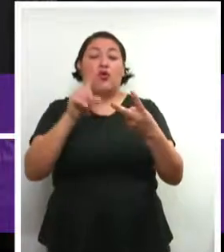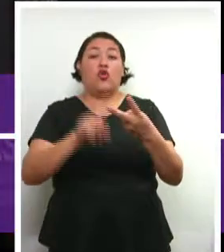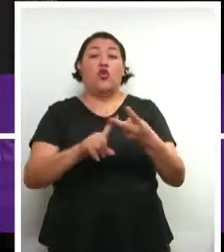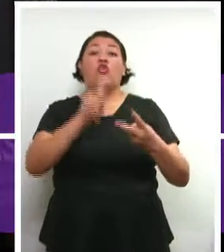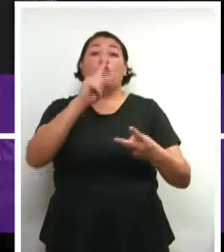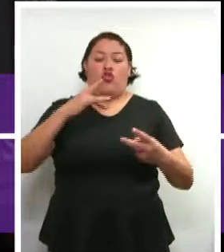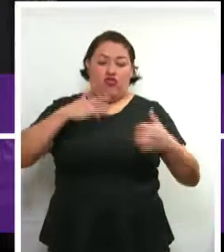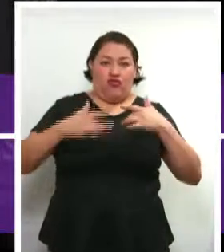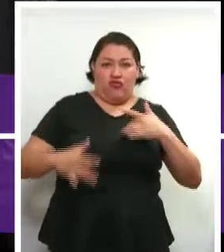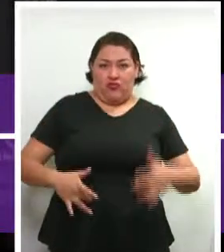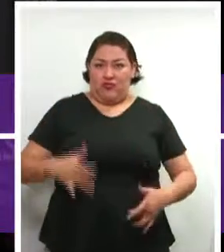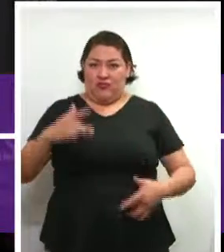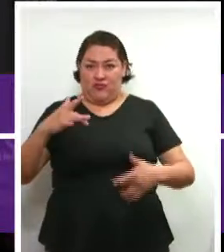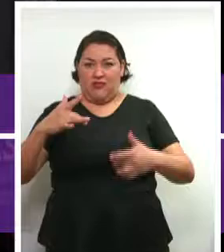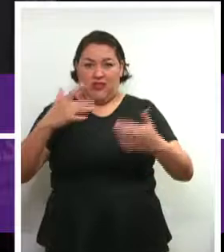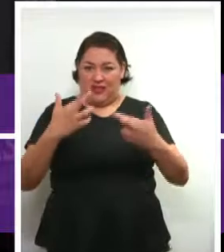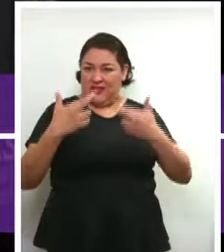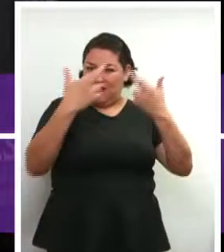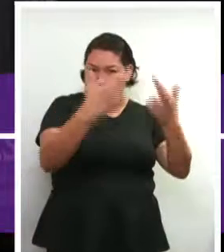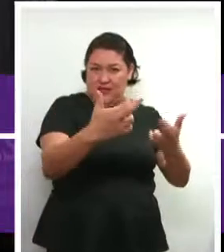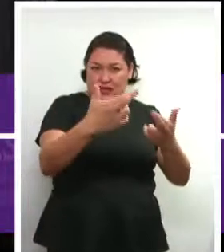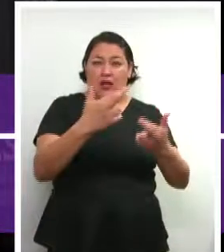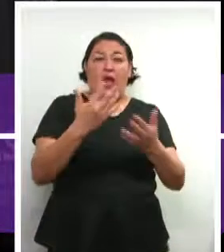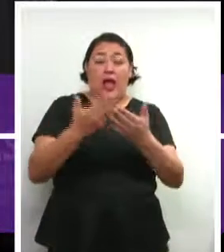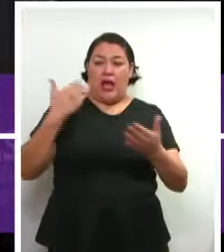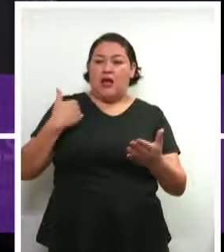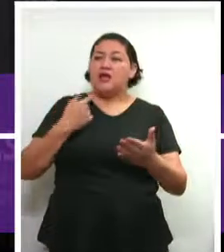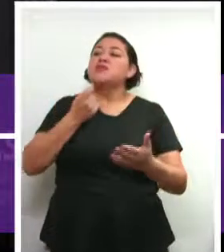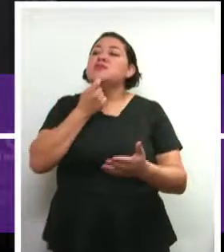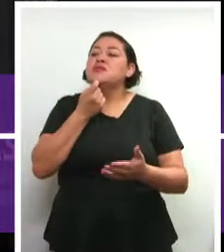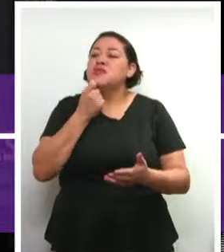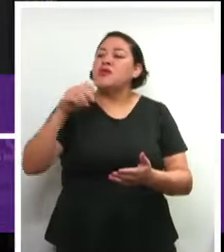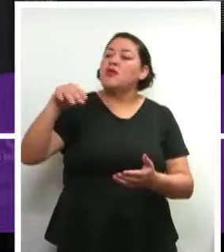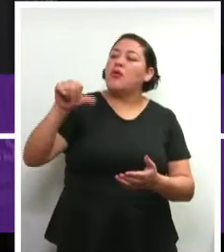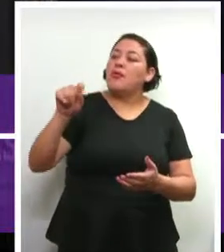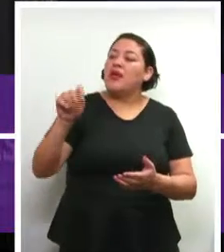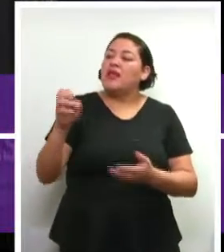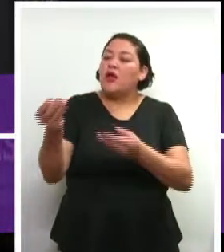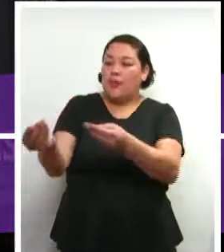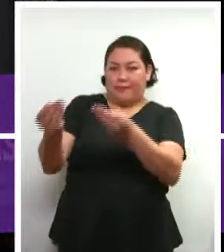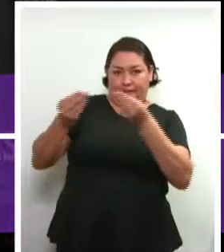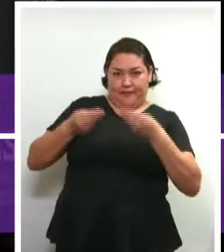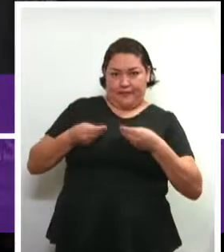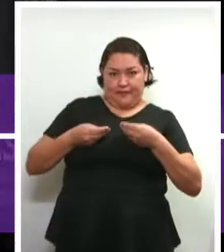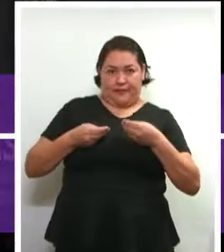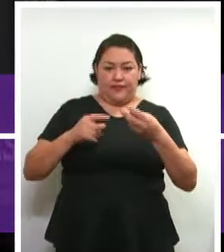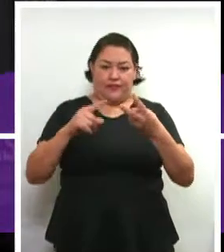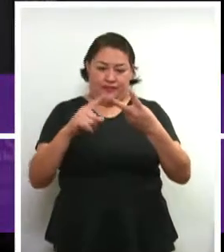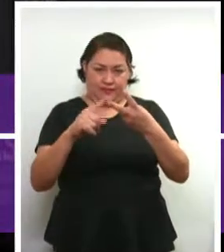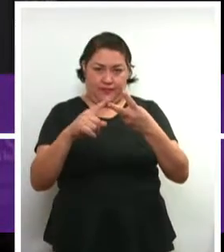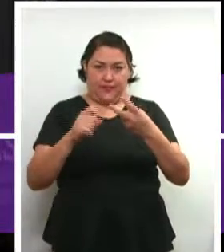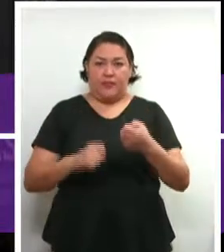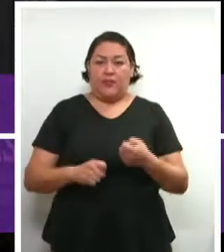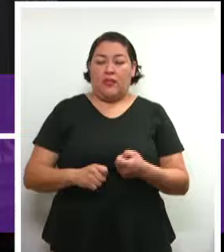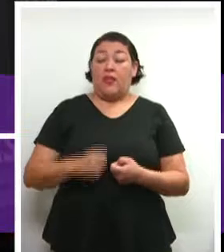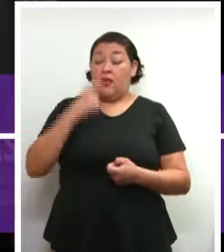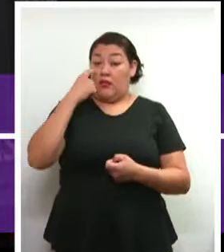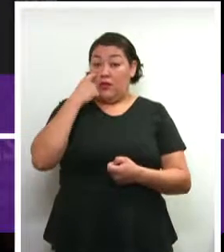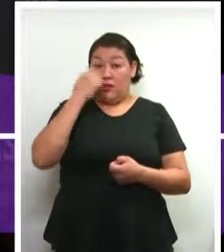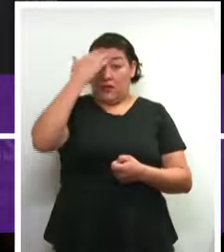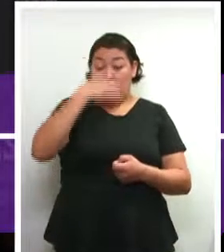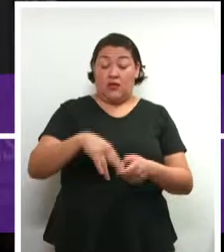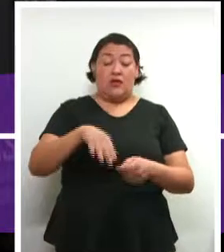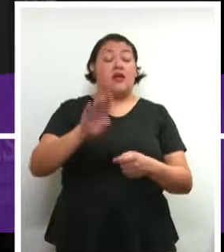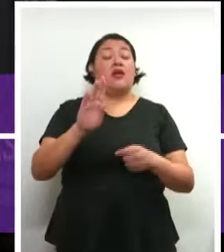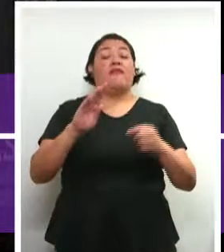que el niño Mateo Bernal Ortega hizo llegar a un servidor. La iniciativa que propongo es adicionar el inciso